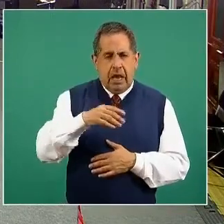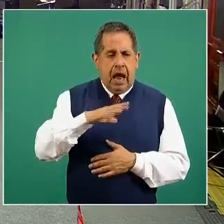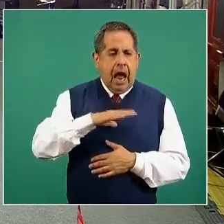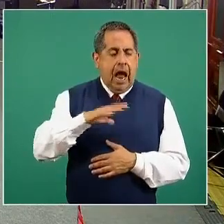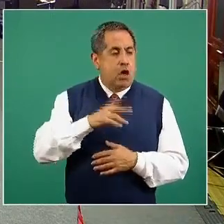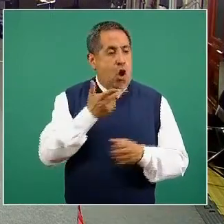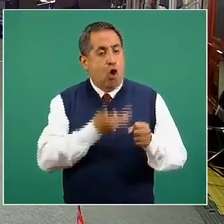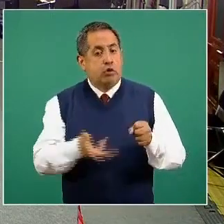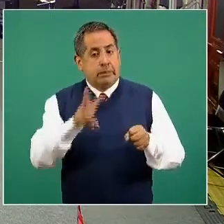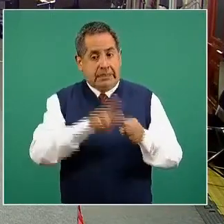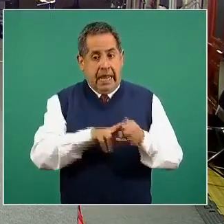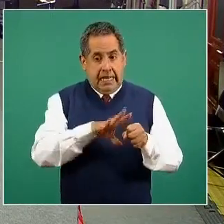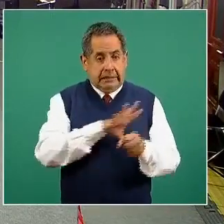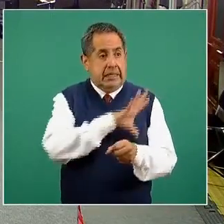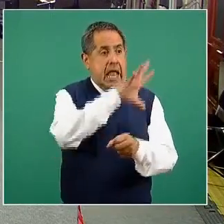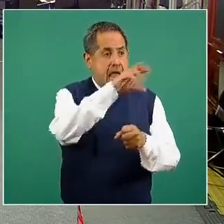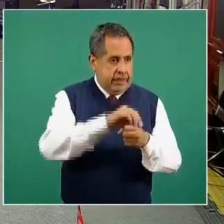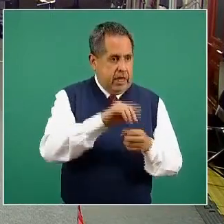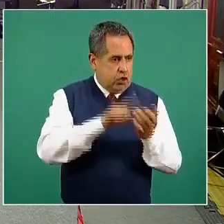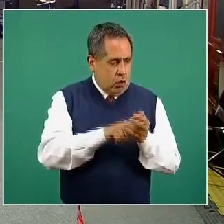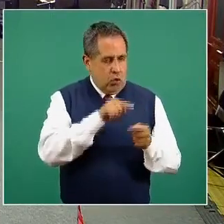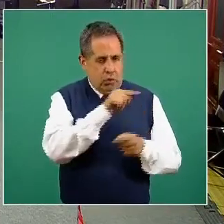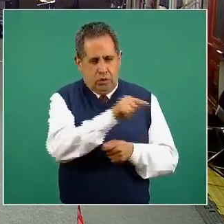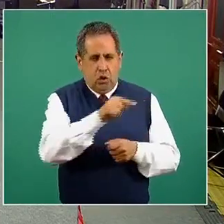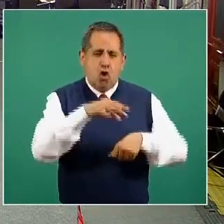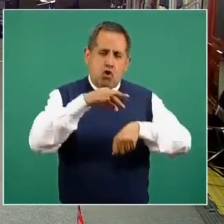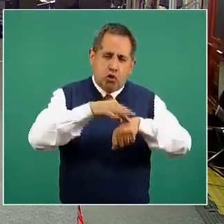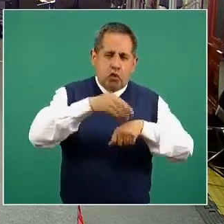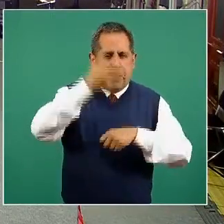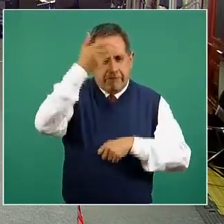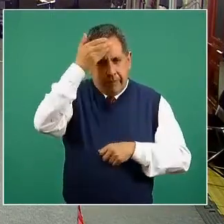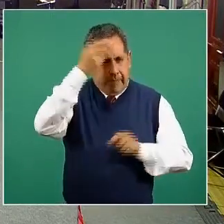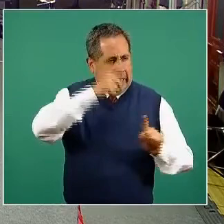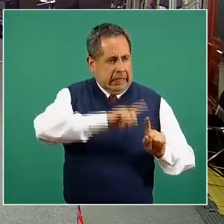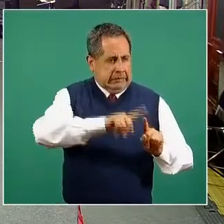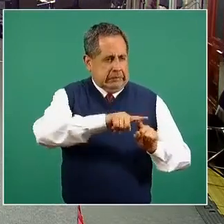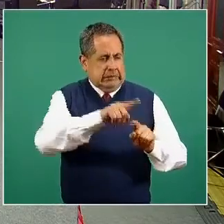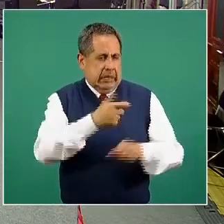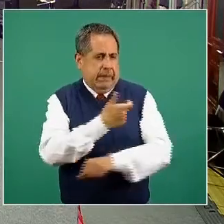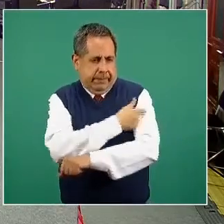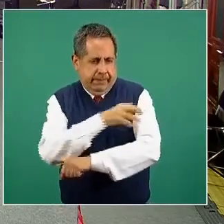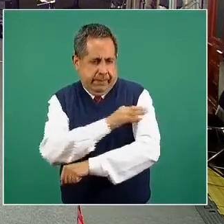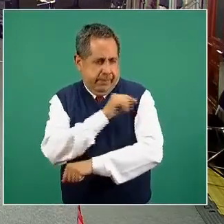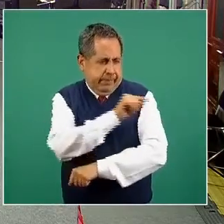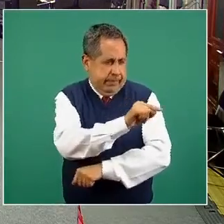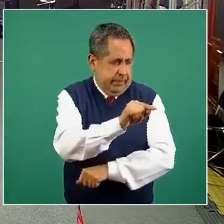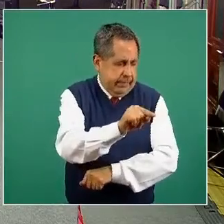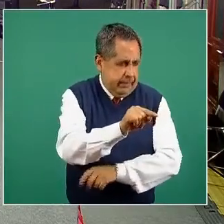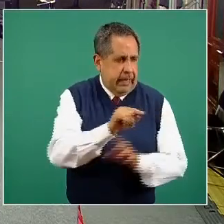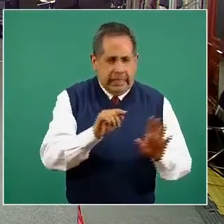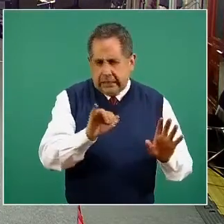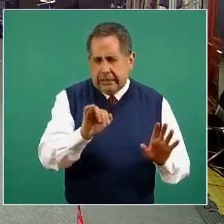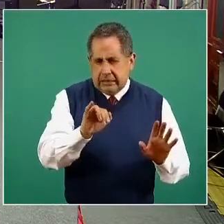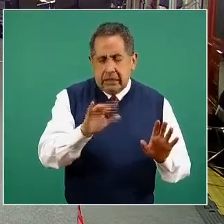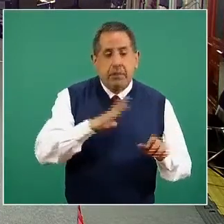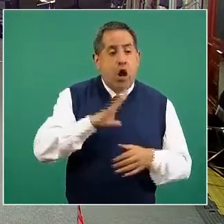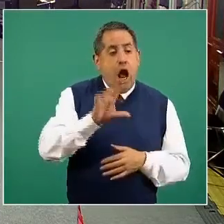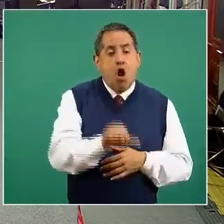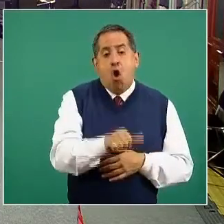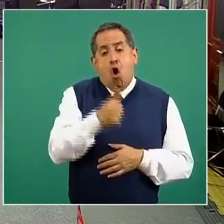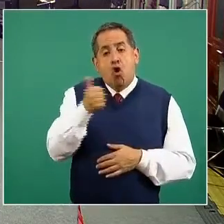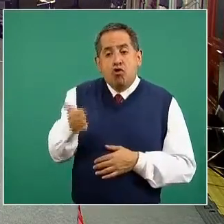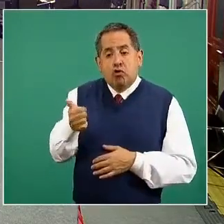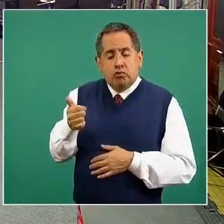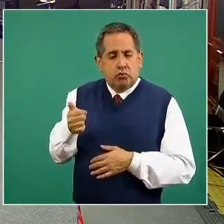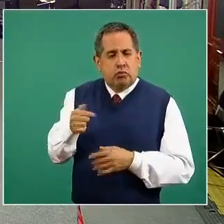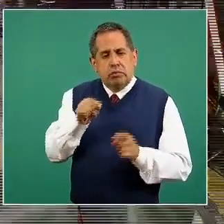categorías prioritarias a las que se les van a vacunar, pero hay otras profesiones, preguntarle si hay